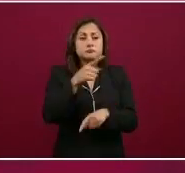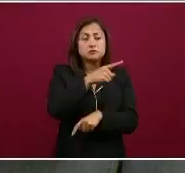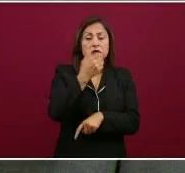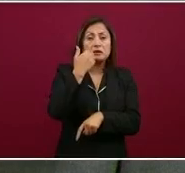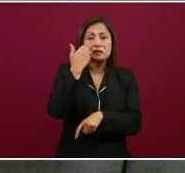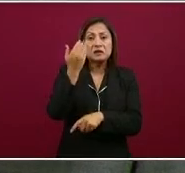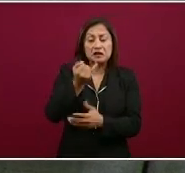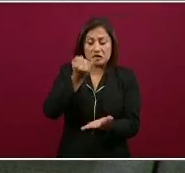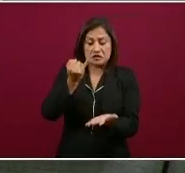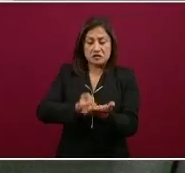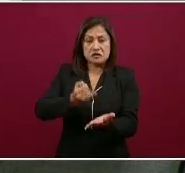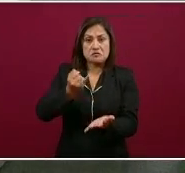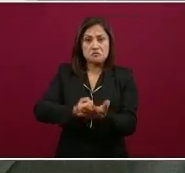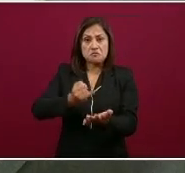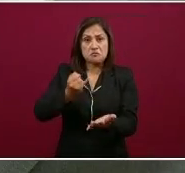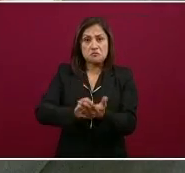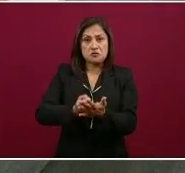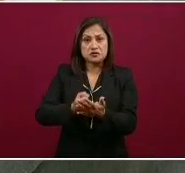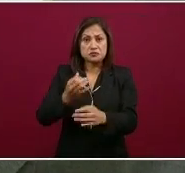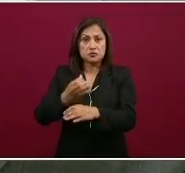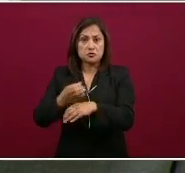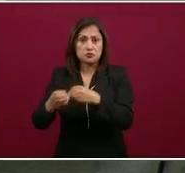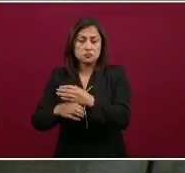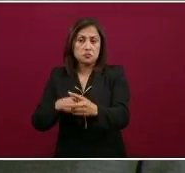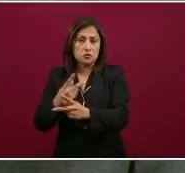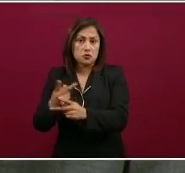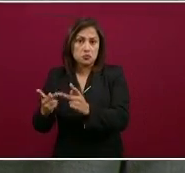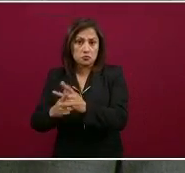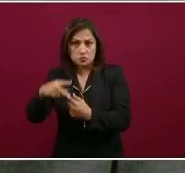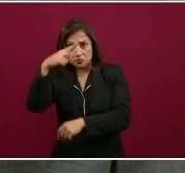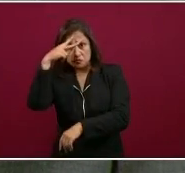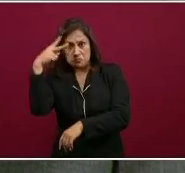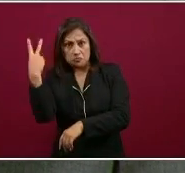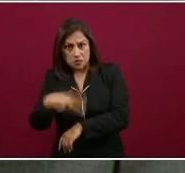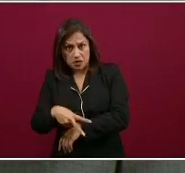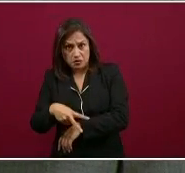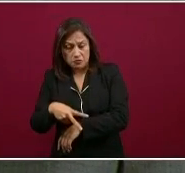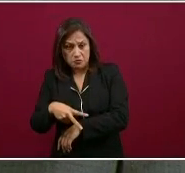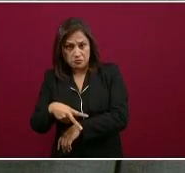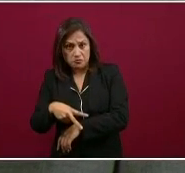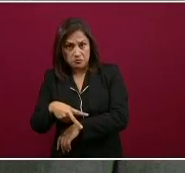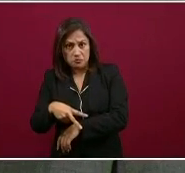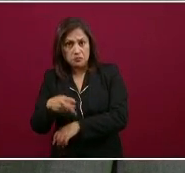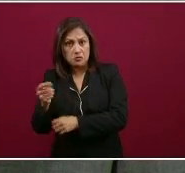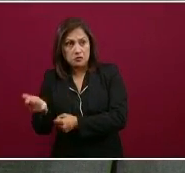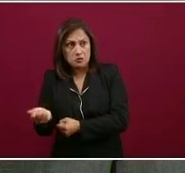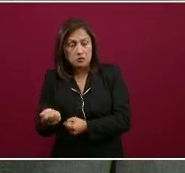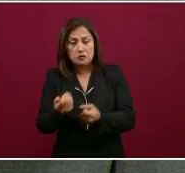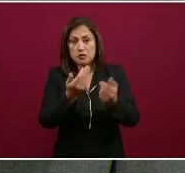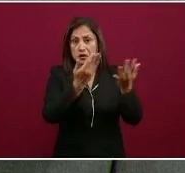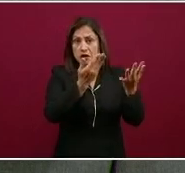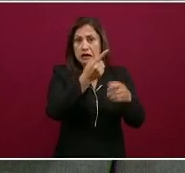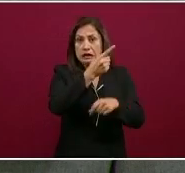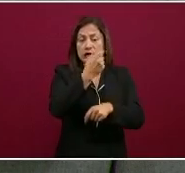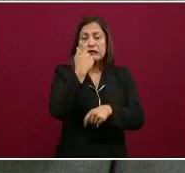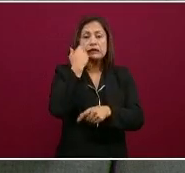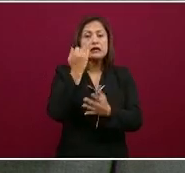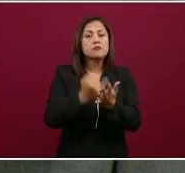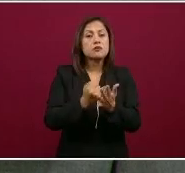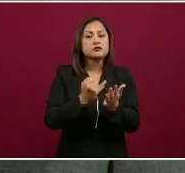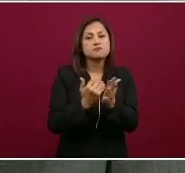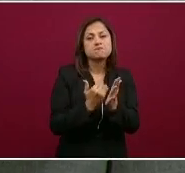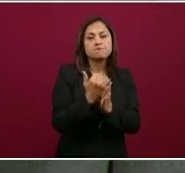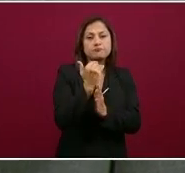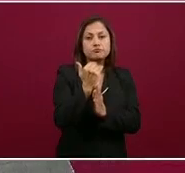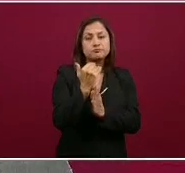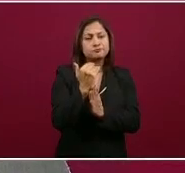productos mexicanos, a las mercancías de México que se exportan a Estados Unidos.